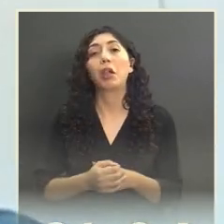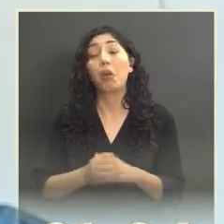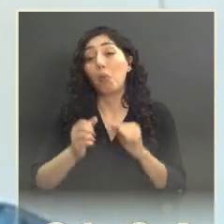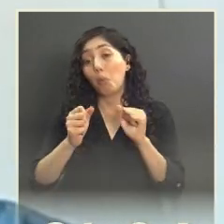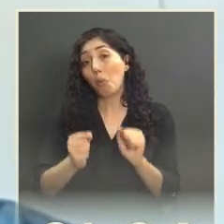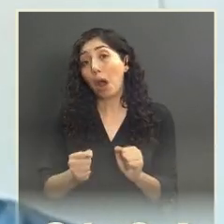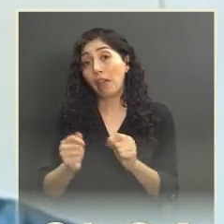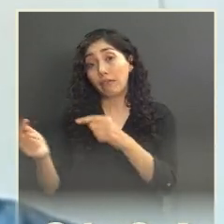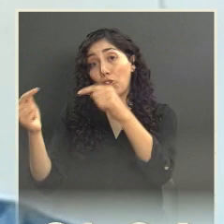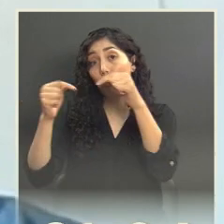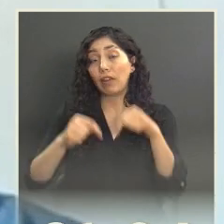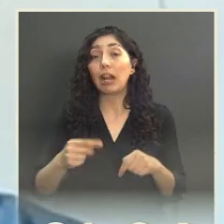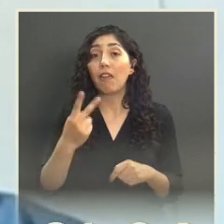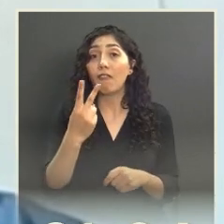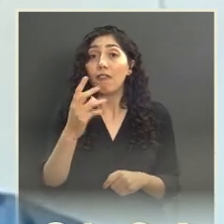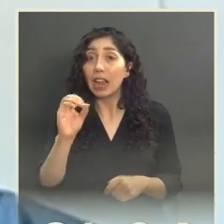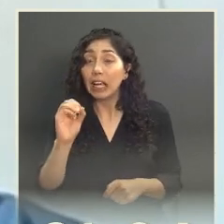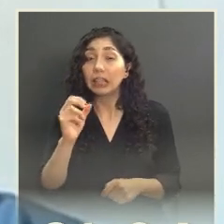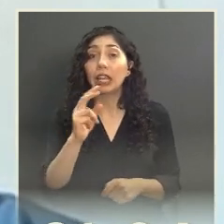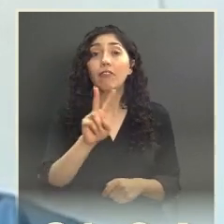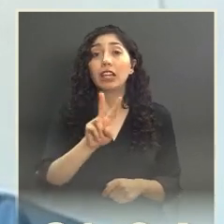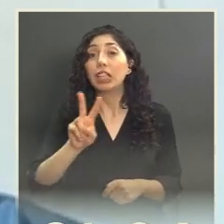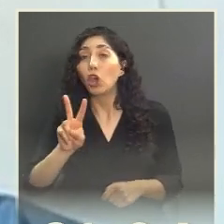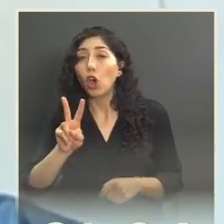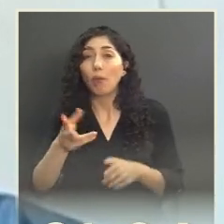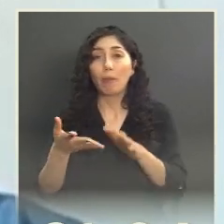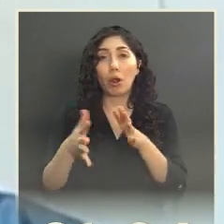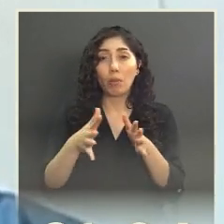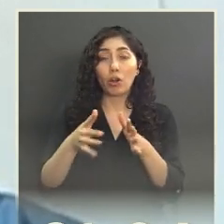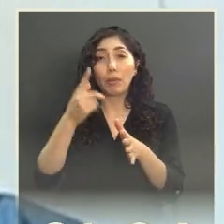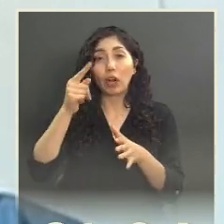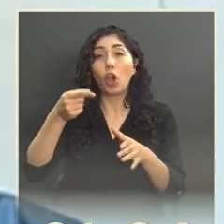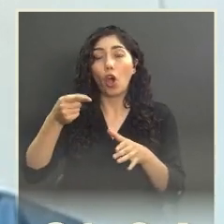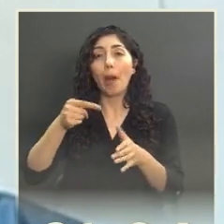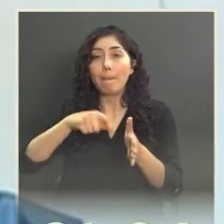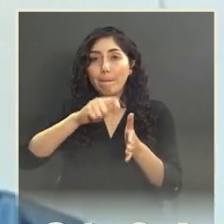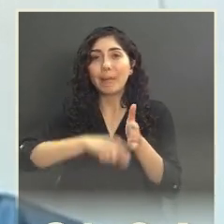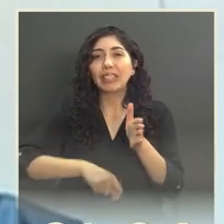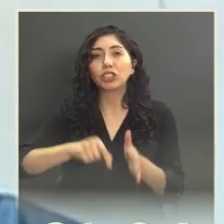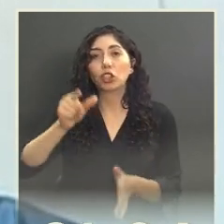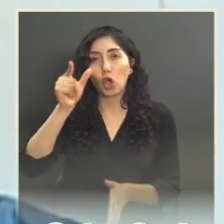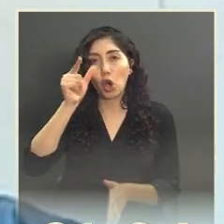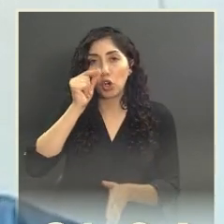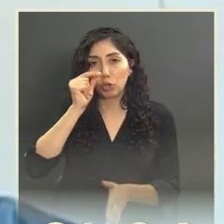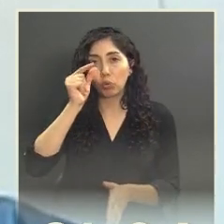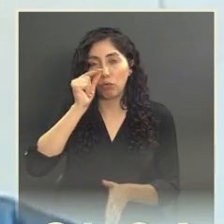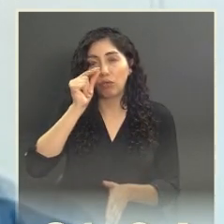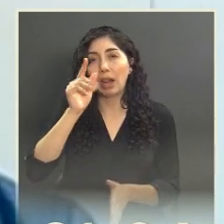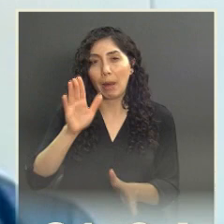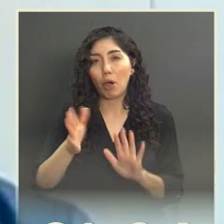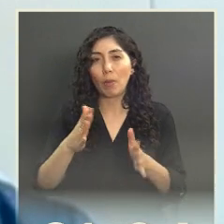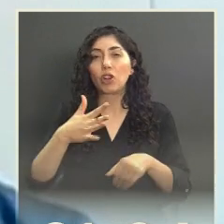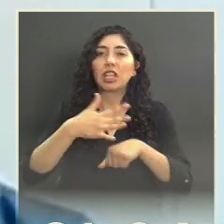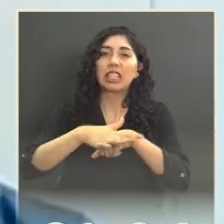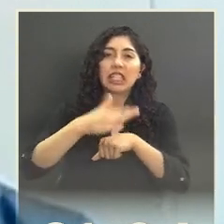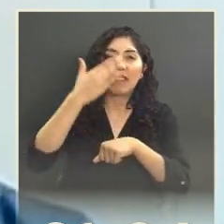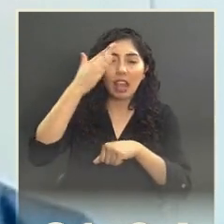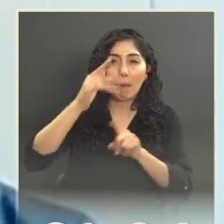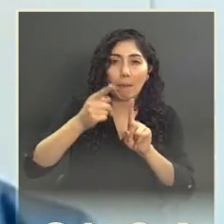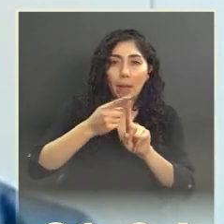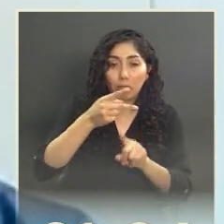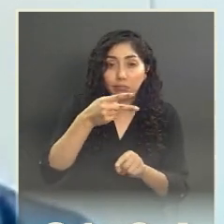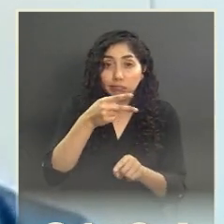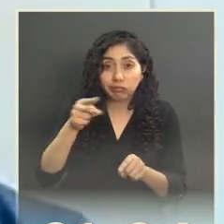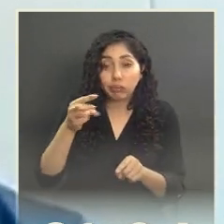20 o el 22, pero está dentro de octubre, dentro de la primera quincena o segunda quincena de octubre. De perjudicarlo, yo creo que lo